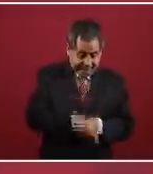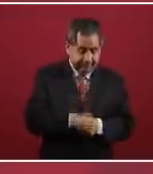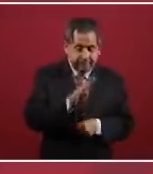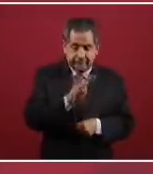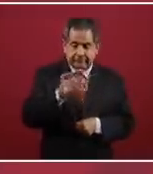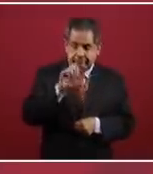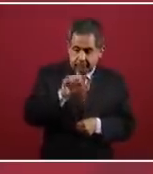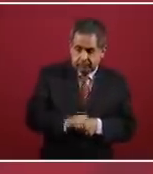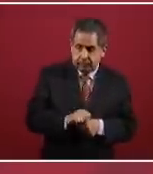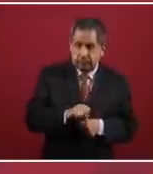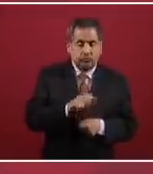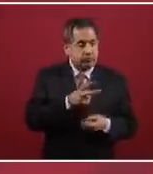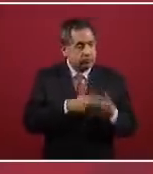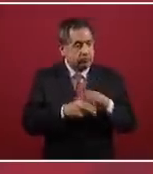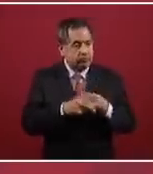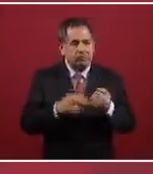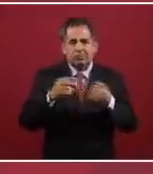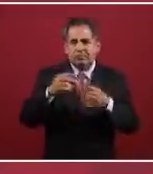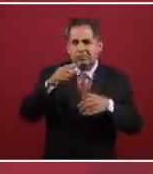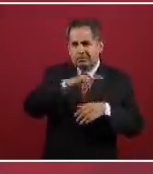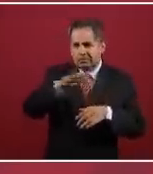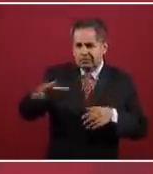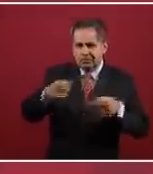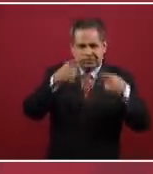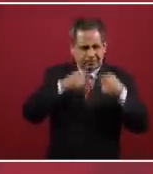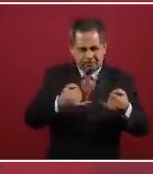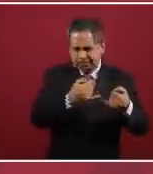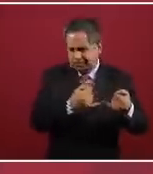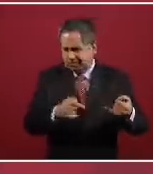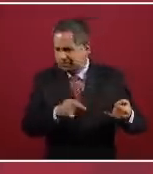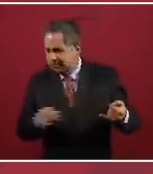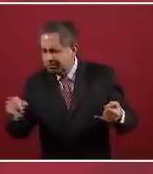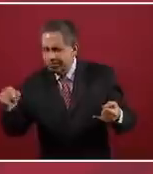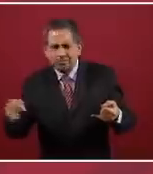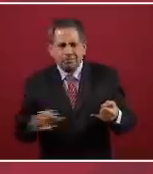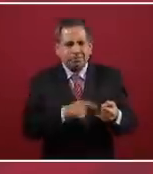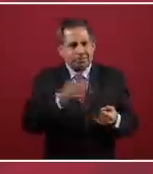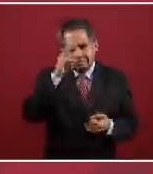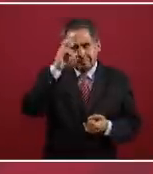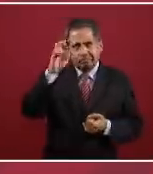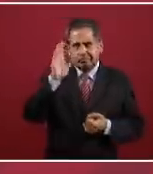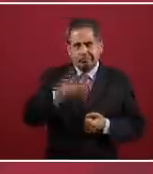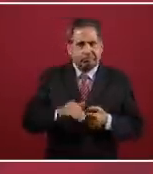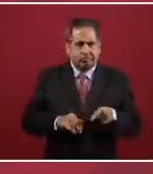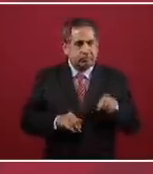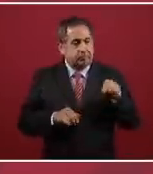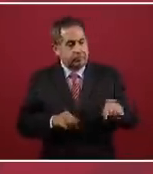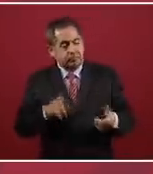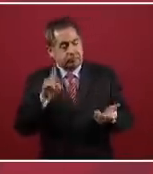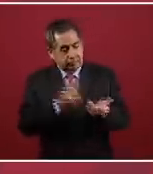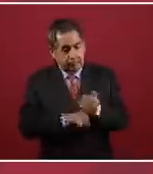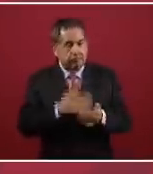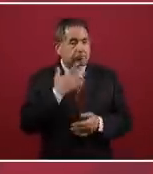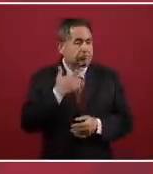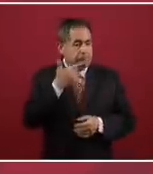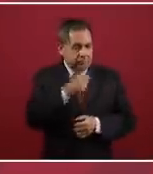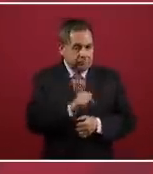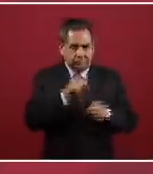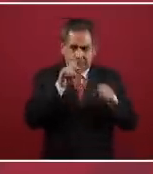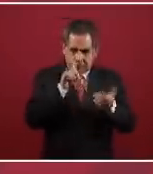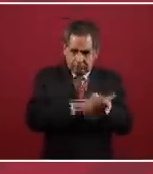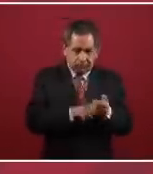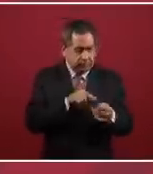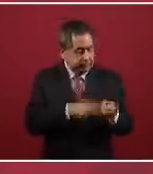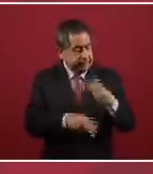independientemente de ese cable submarino que ha sido un viejo sueño. Se va a tener gas y vamos a tener